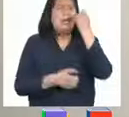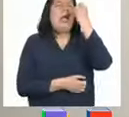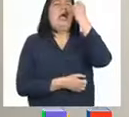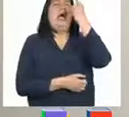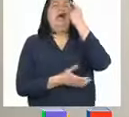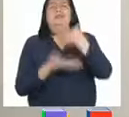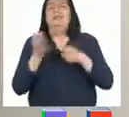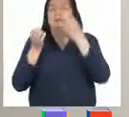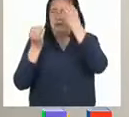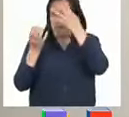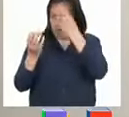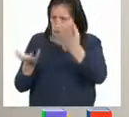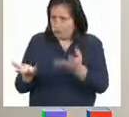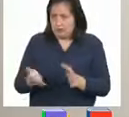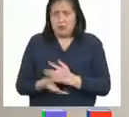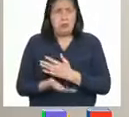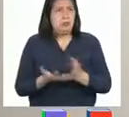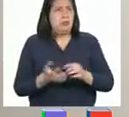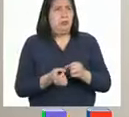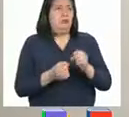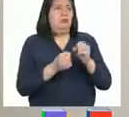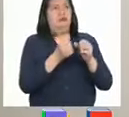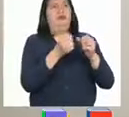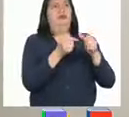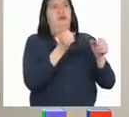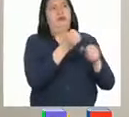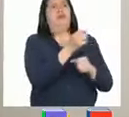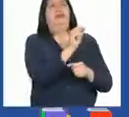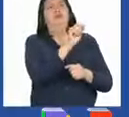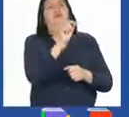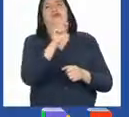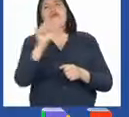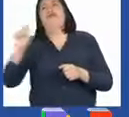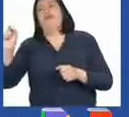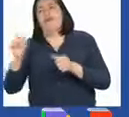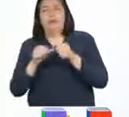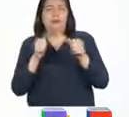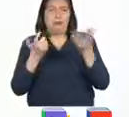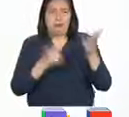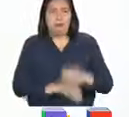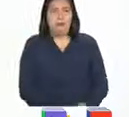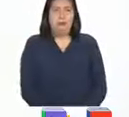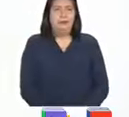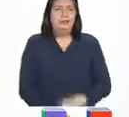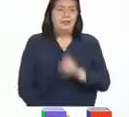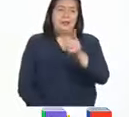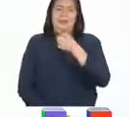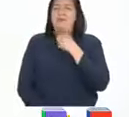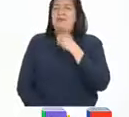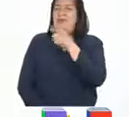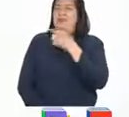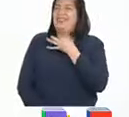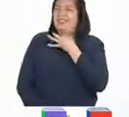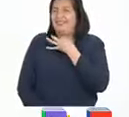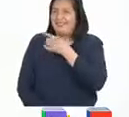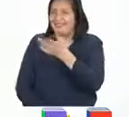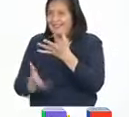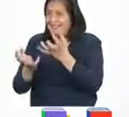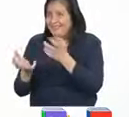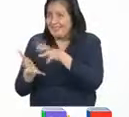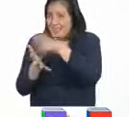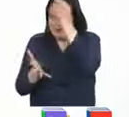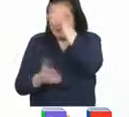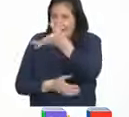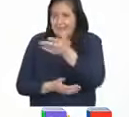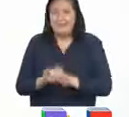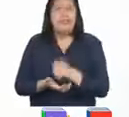entender la información sin usar esos números larguísimos? Me encanta la curiosidad y las ganas de aprender